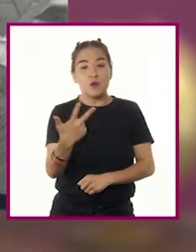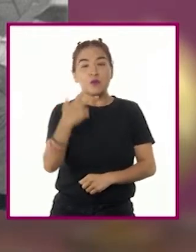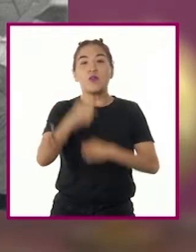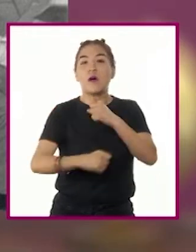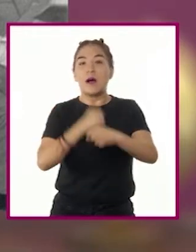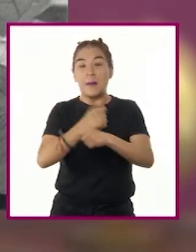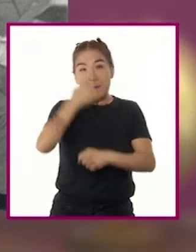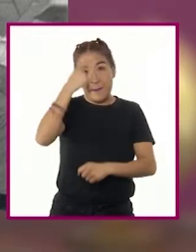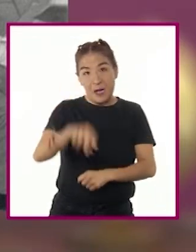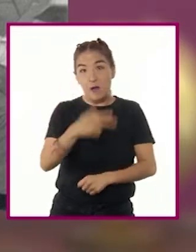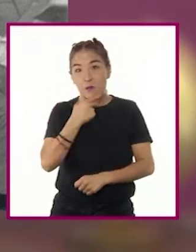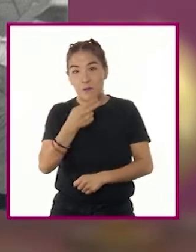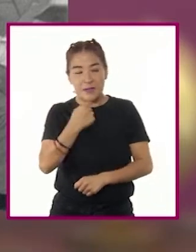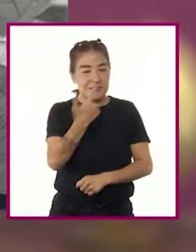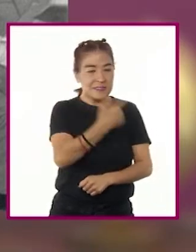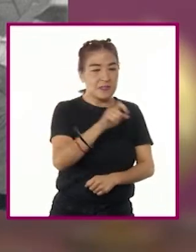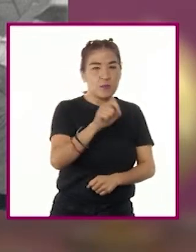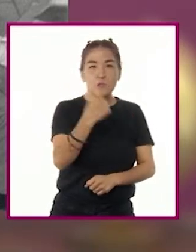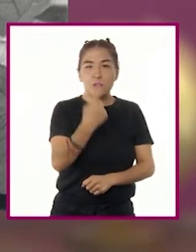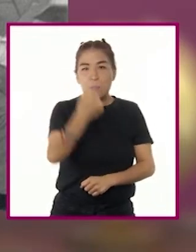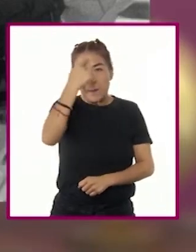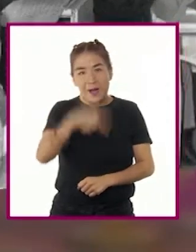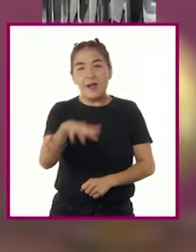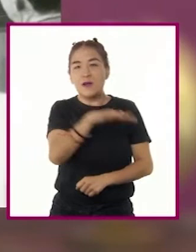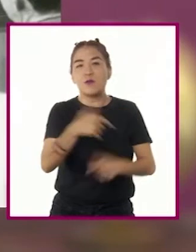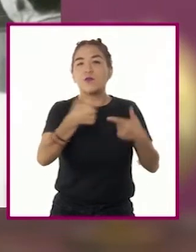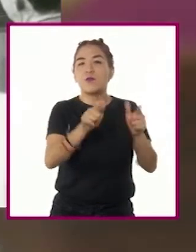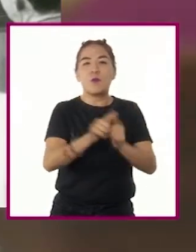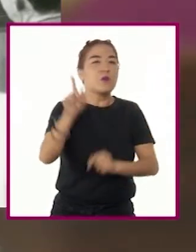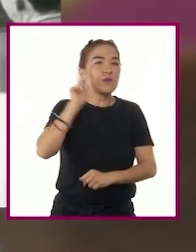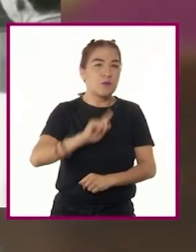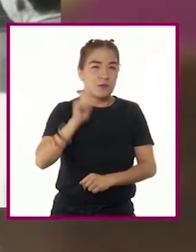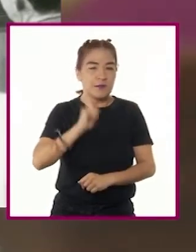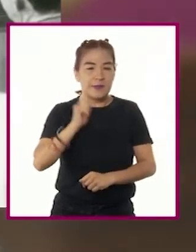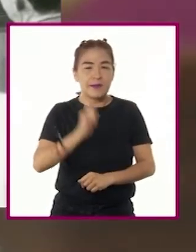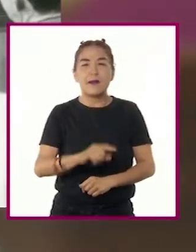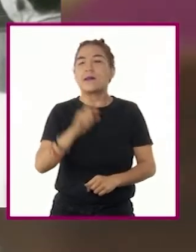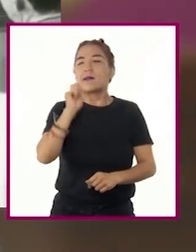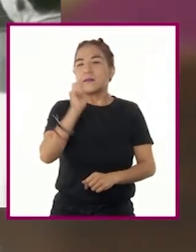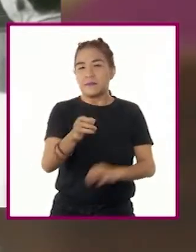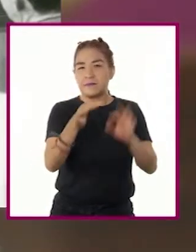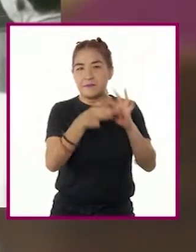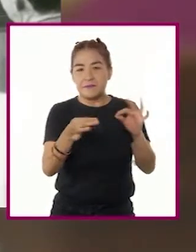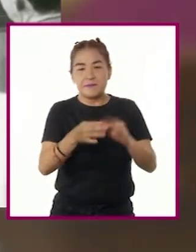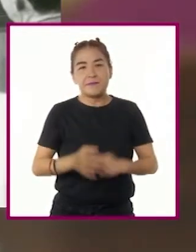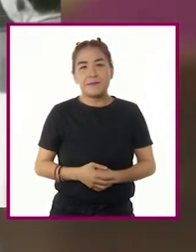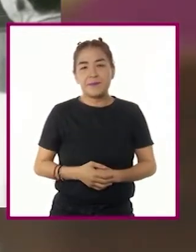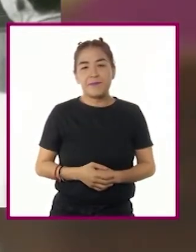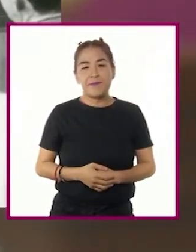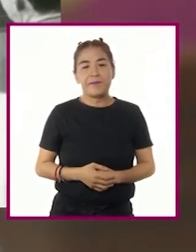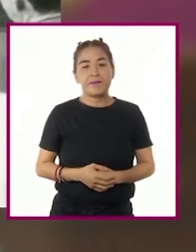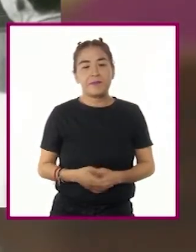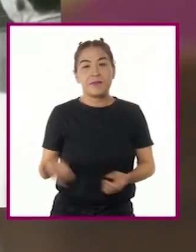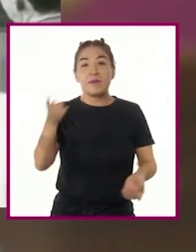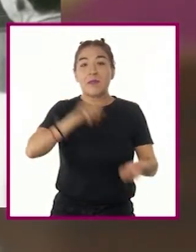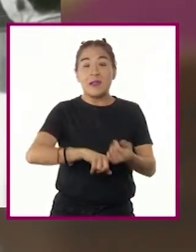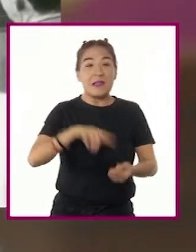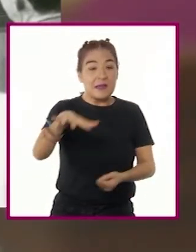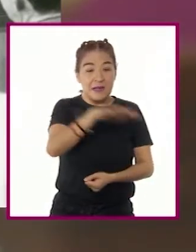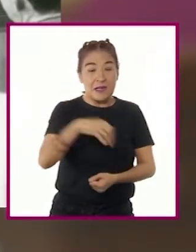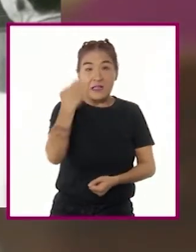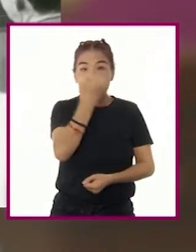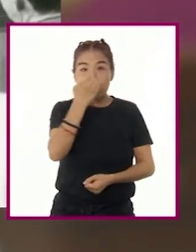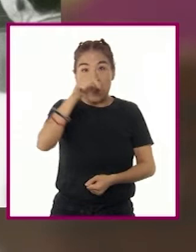para los hombres y 7.1 para las mujeres. Es decir, que en promedio la escolaridad de la